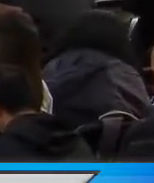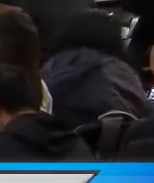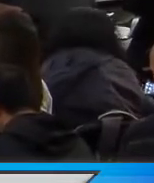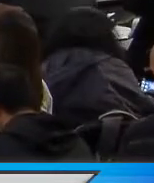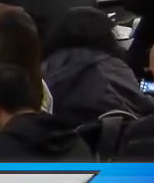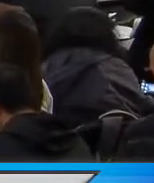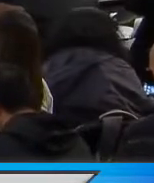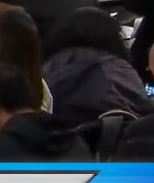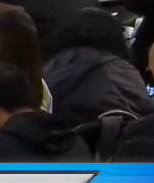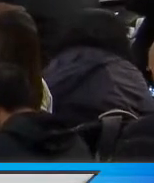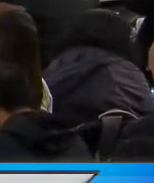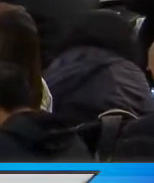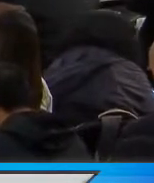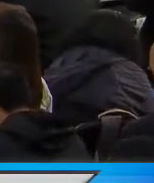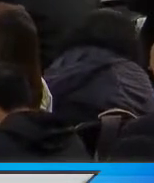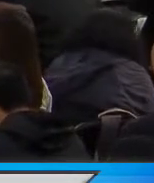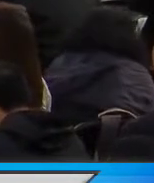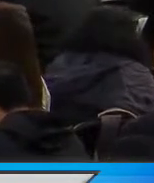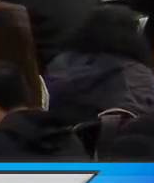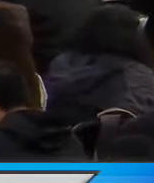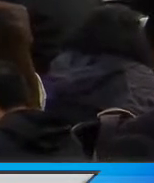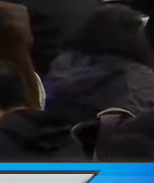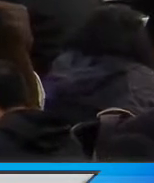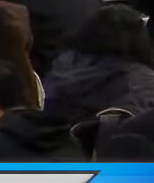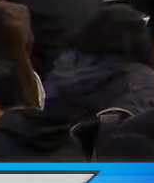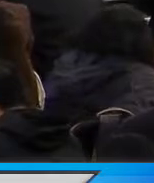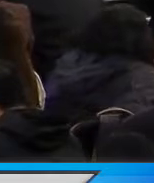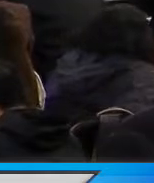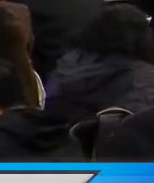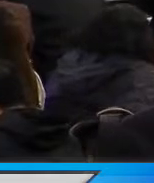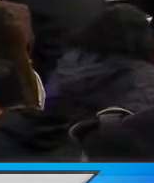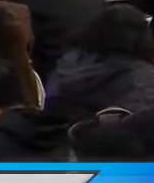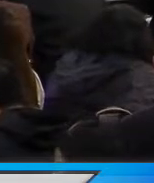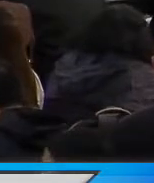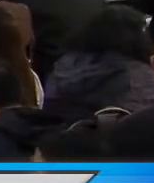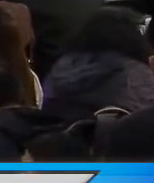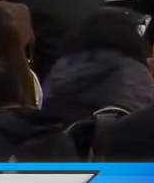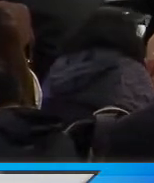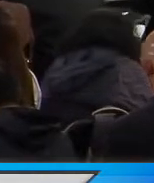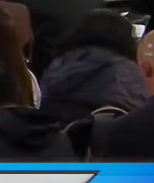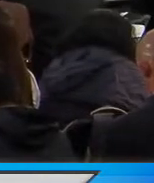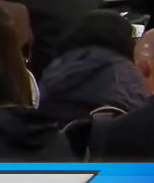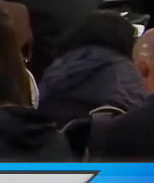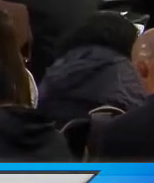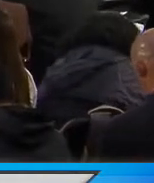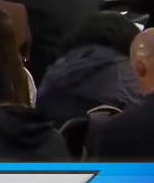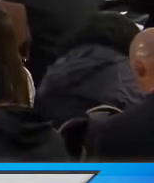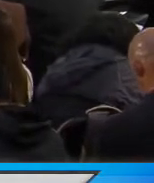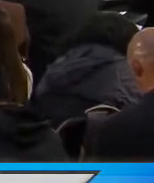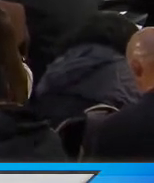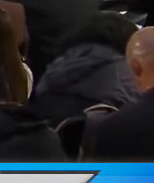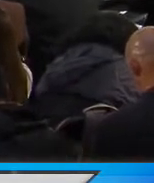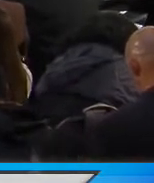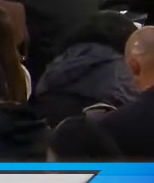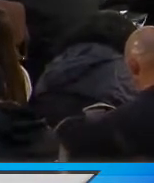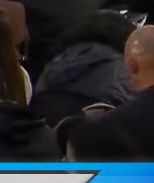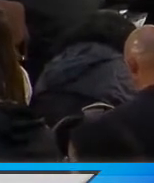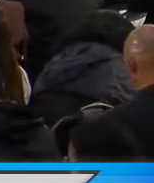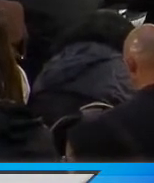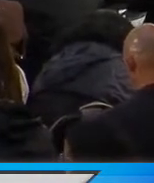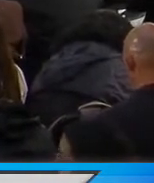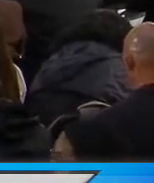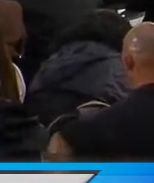seguridad implica en una democracia el respeto a los derechos humanos. Esto se logrará con la participación directa y asesoría de la Organización de las